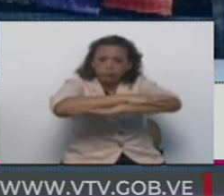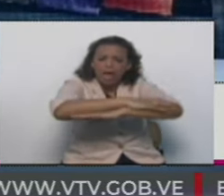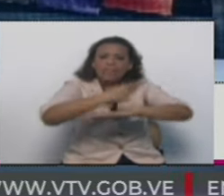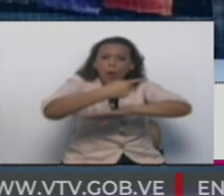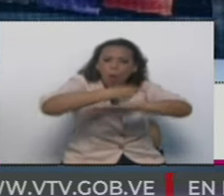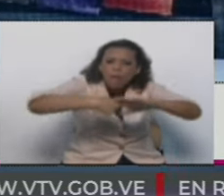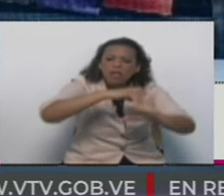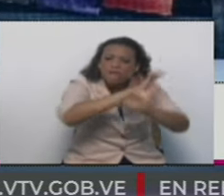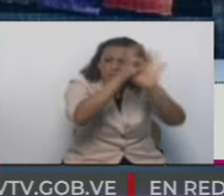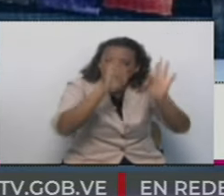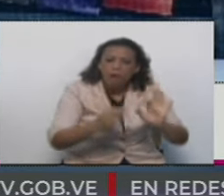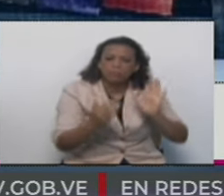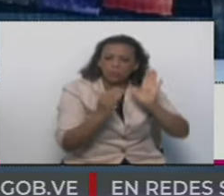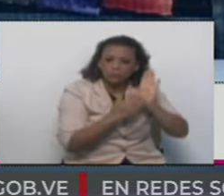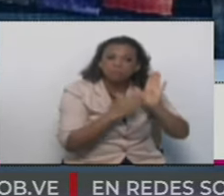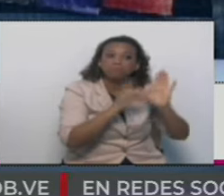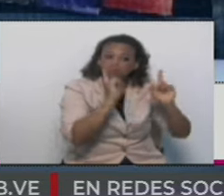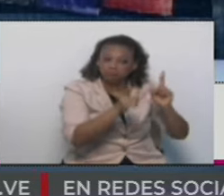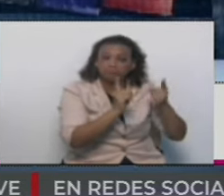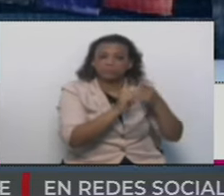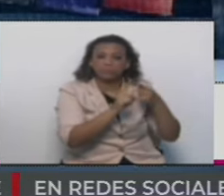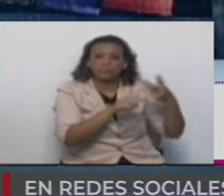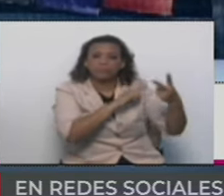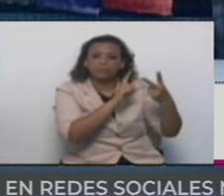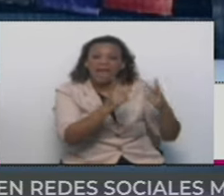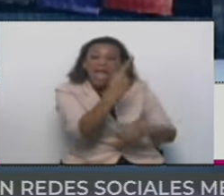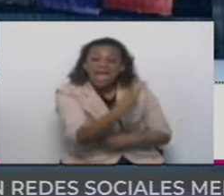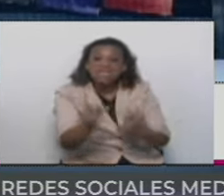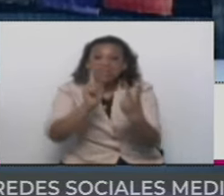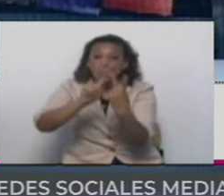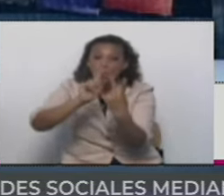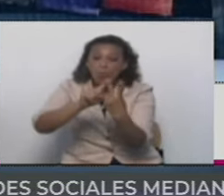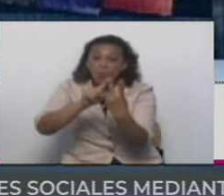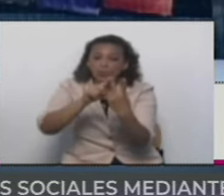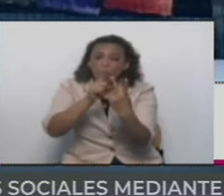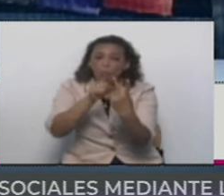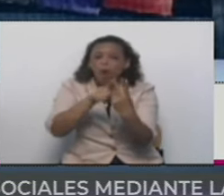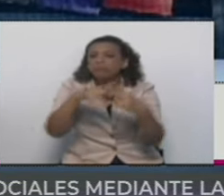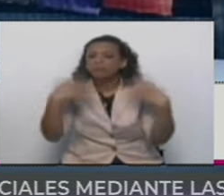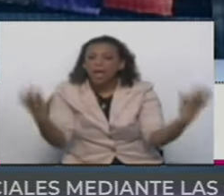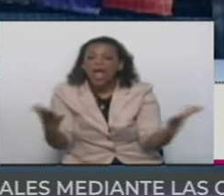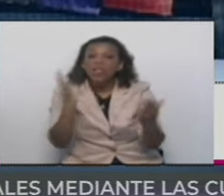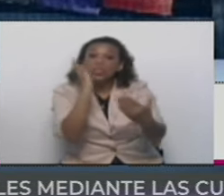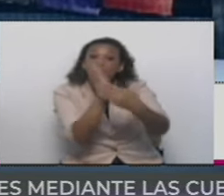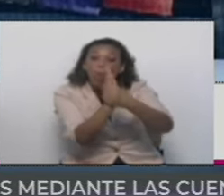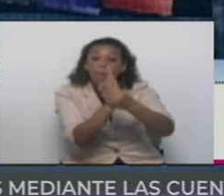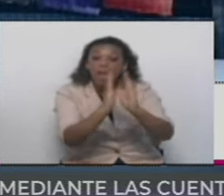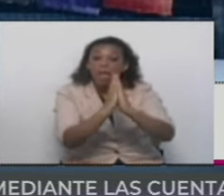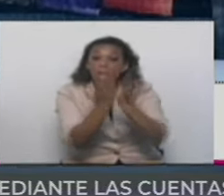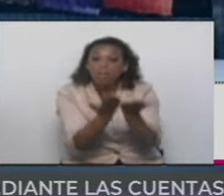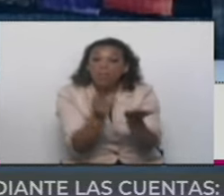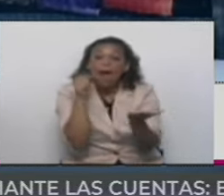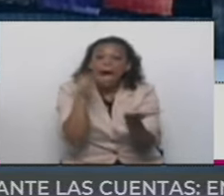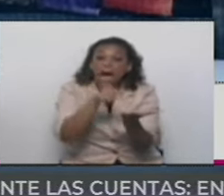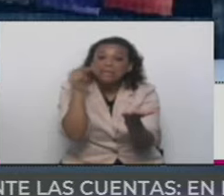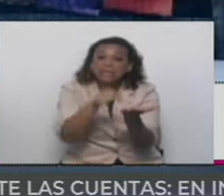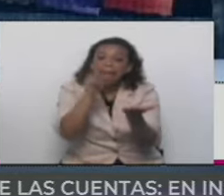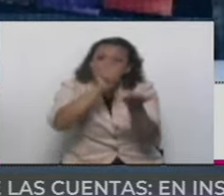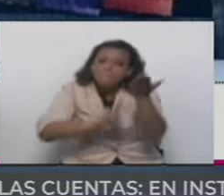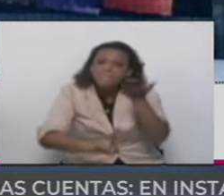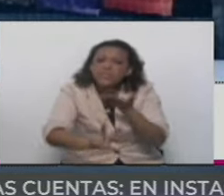7 transformaciones, ¿correcto? El segundo sería el documento que tiene la